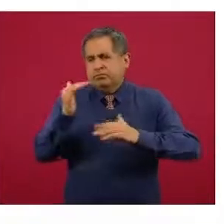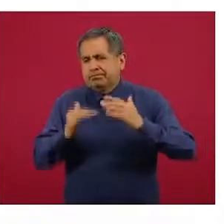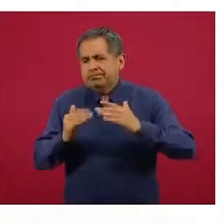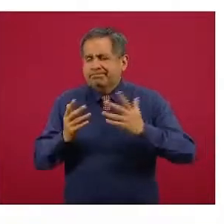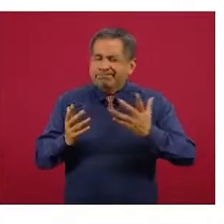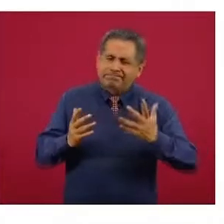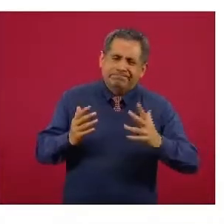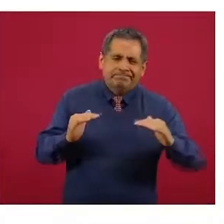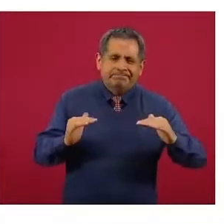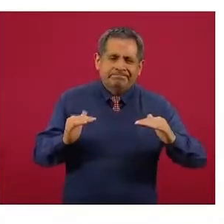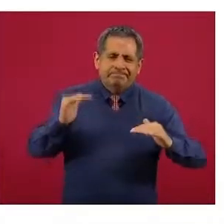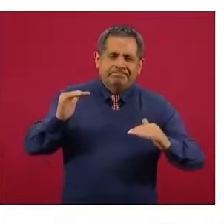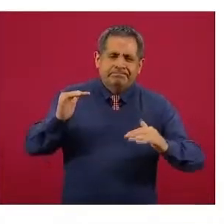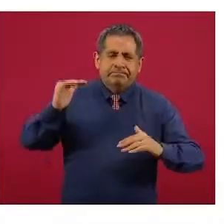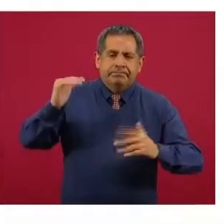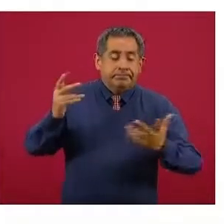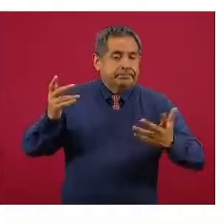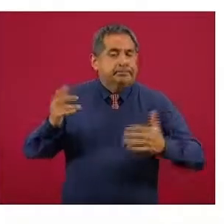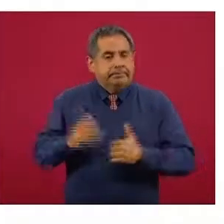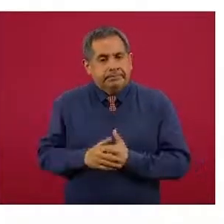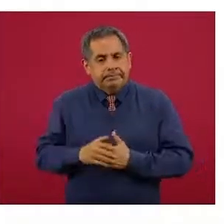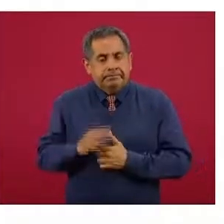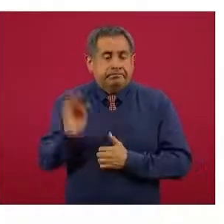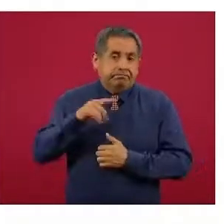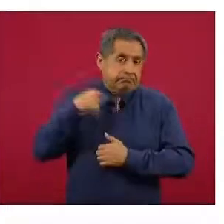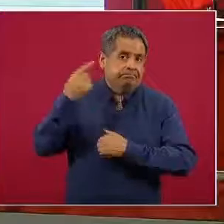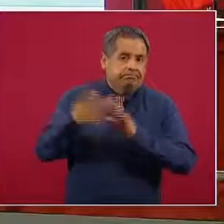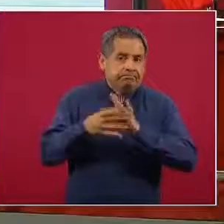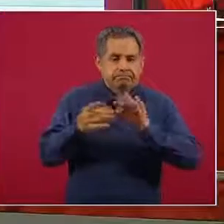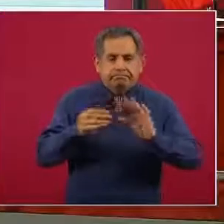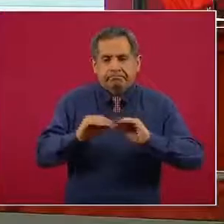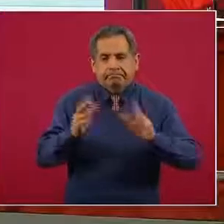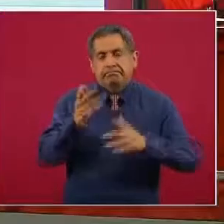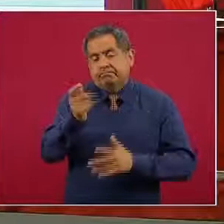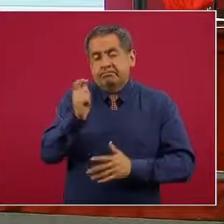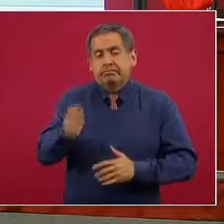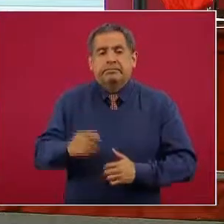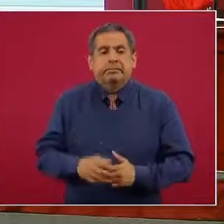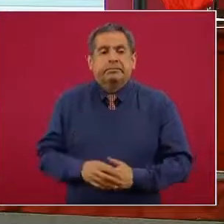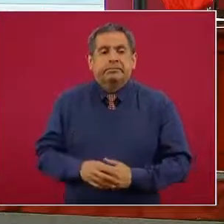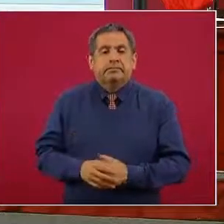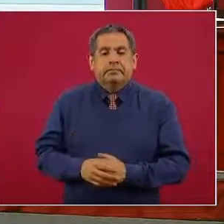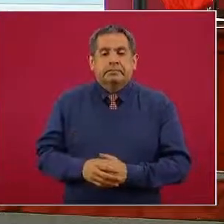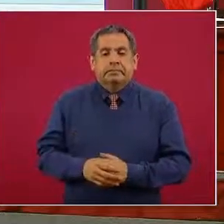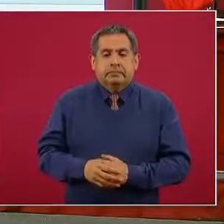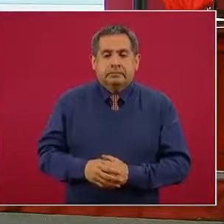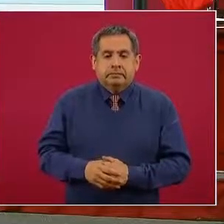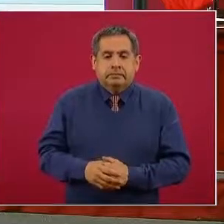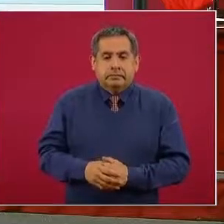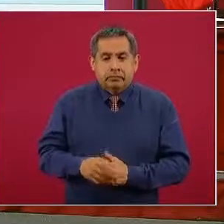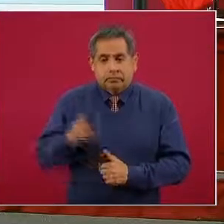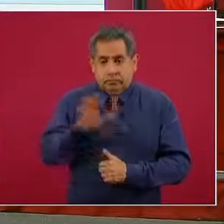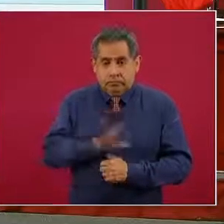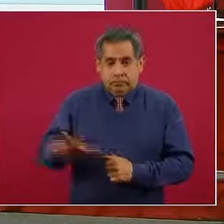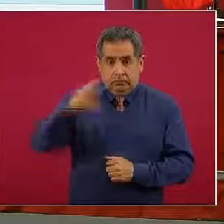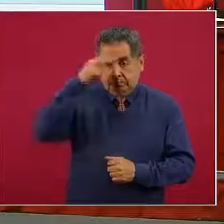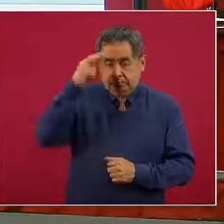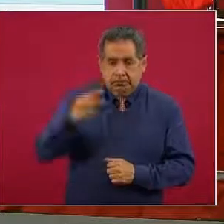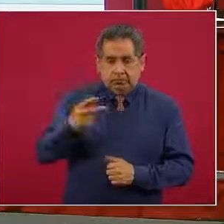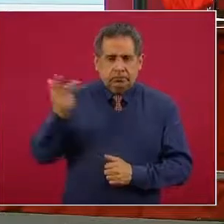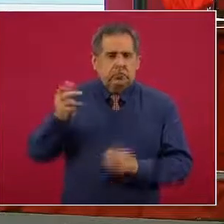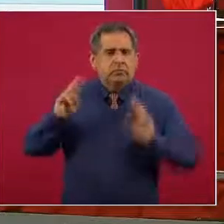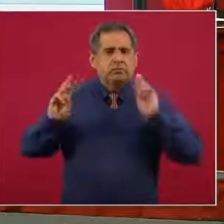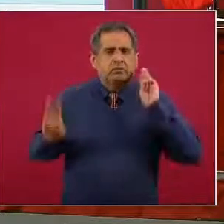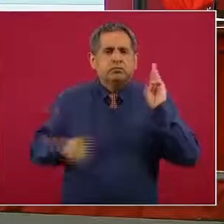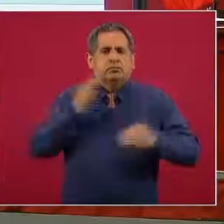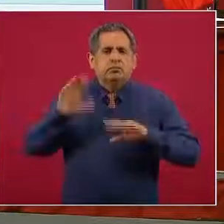vamos a ir presentando cuáles son y posibles explicaciones. La siguiente, por favor. Todo esto es México, vámonos al